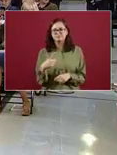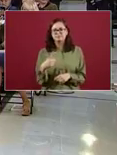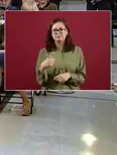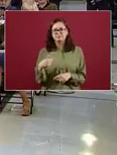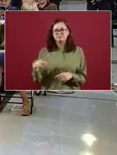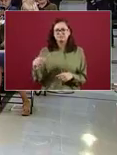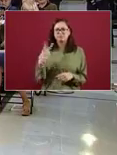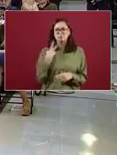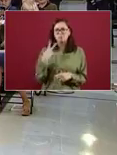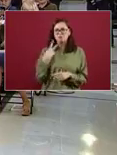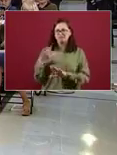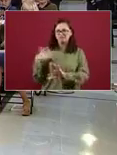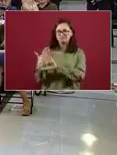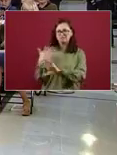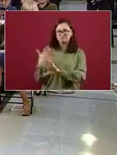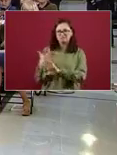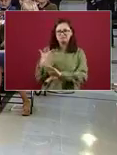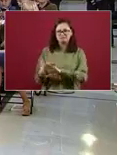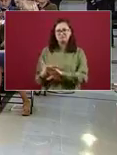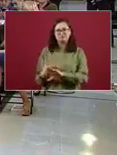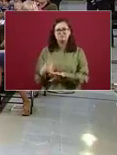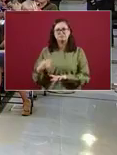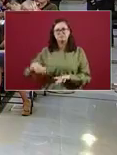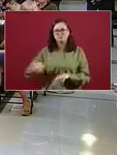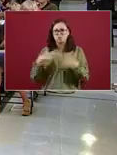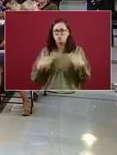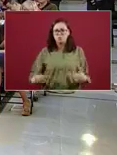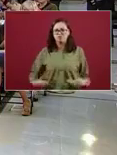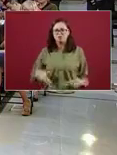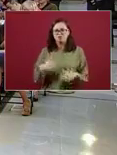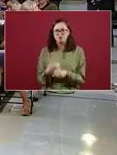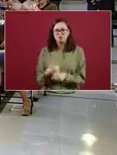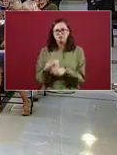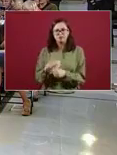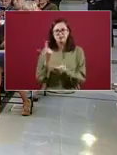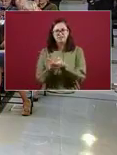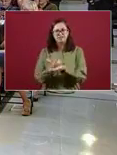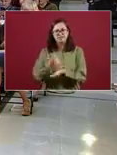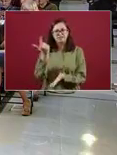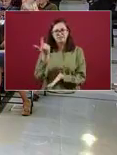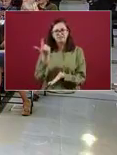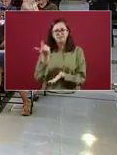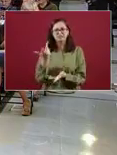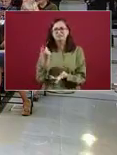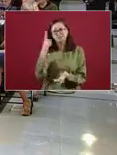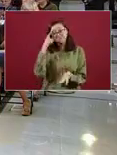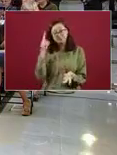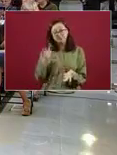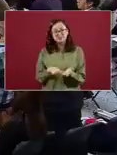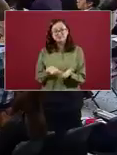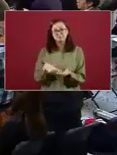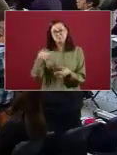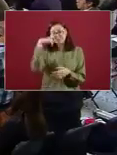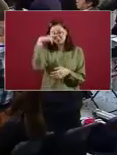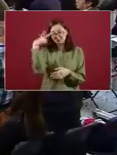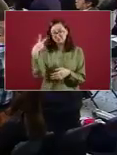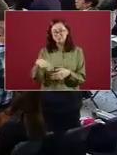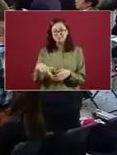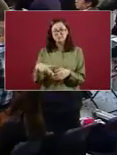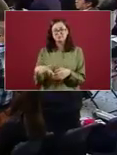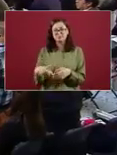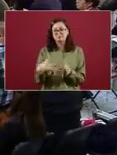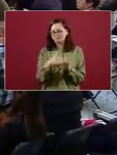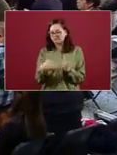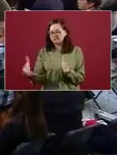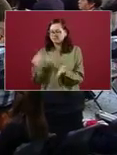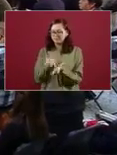persecución política, denunció una crisis humanitaria muy fuerte. Y bueno, creo que en México, que ha estado